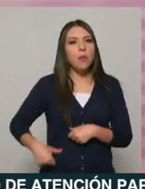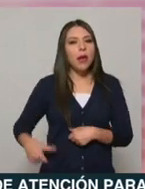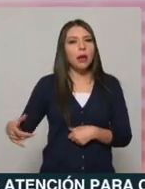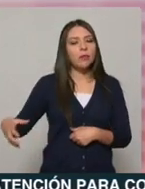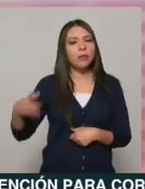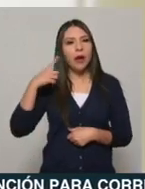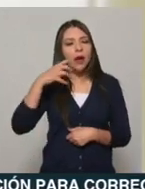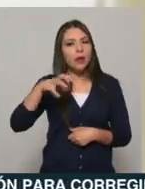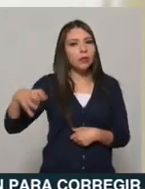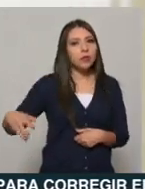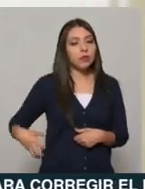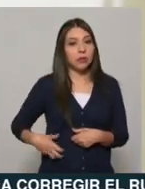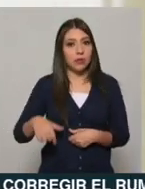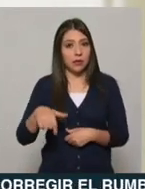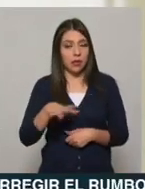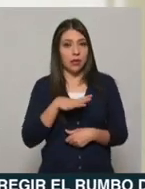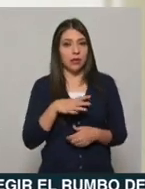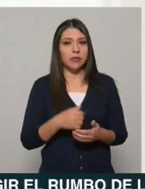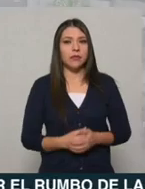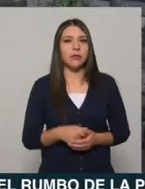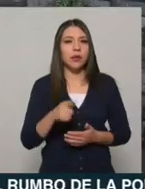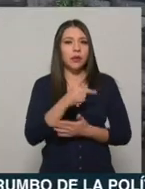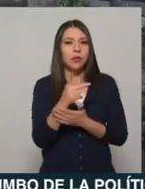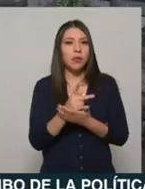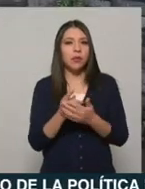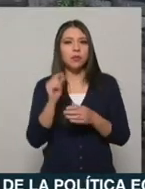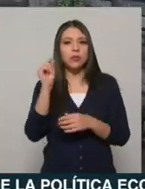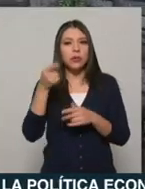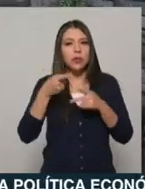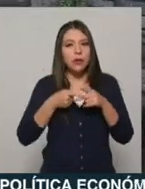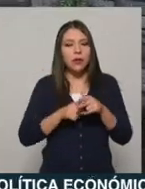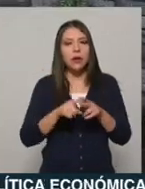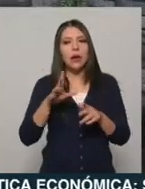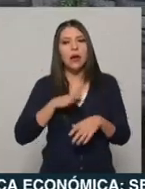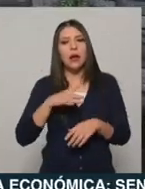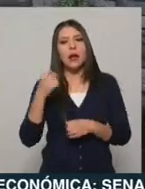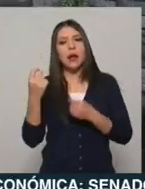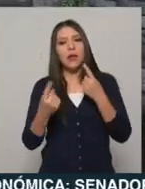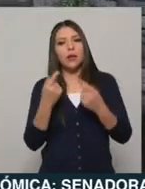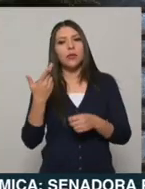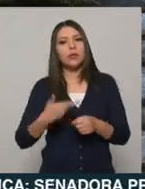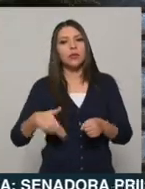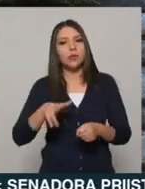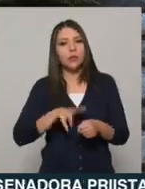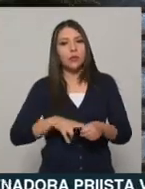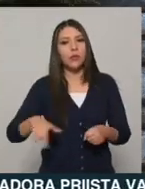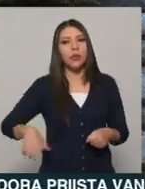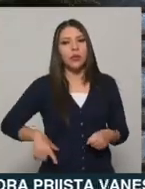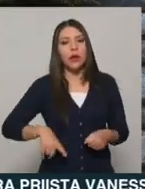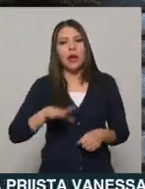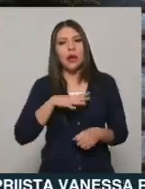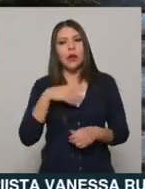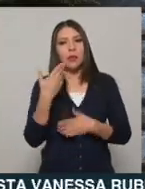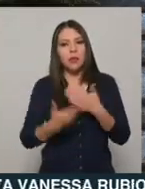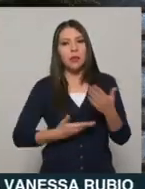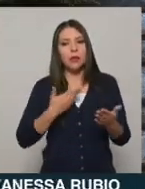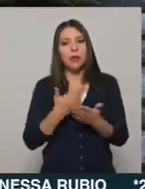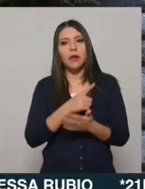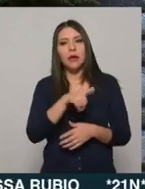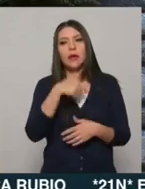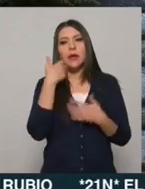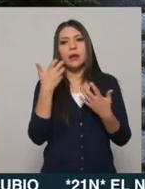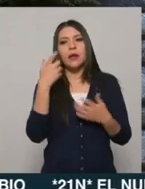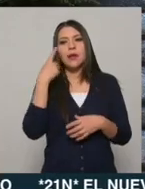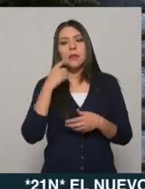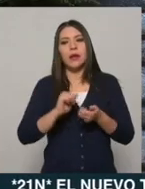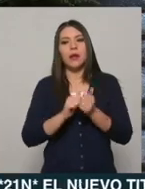Bueno, en realidad es un programa pionero. Han habido algunas iniciativas en hospitales públicos para llevar a cabo trasplante cruzado y justo que lo que buscamos es